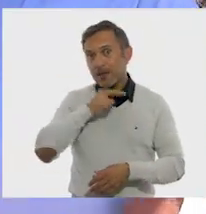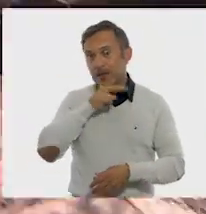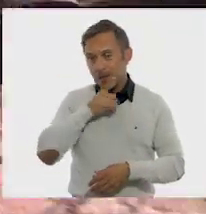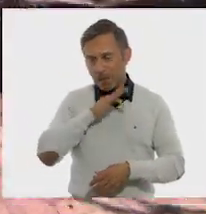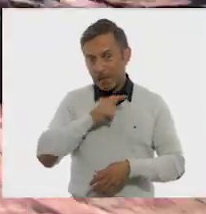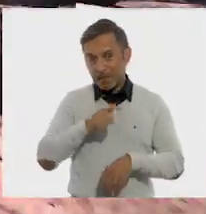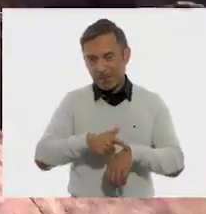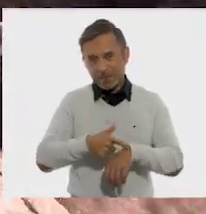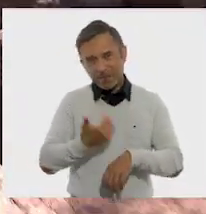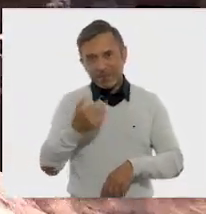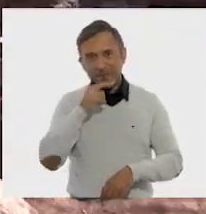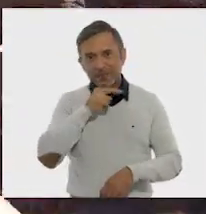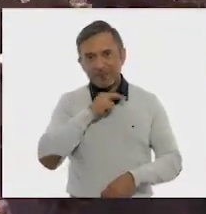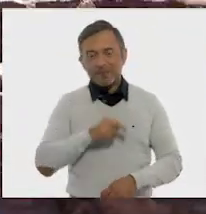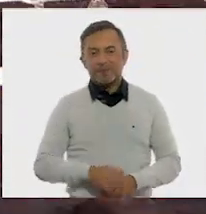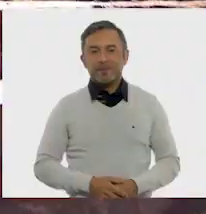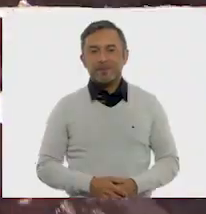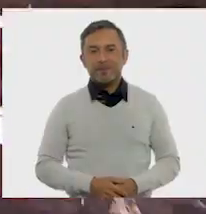poquito.